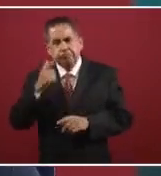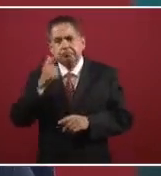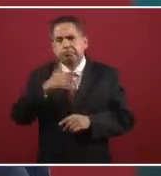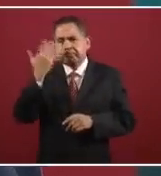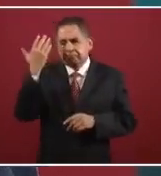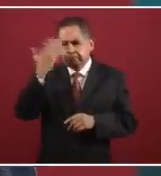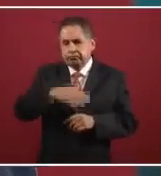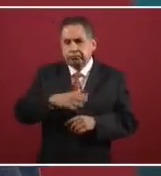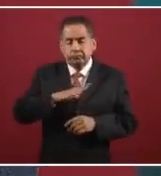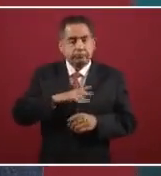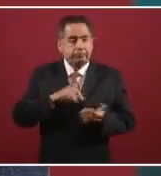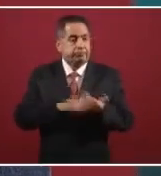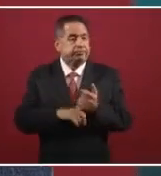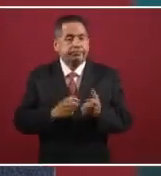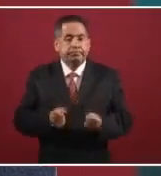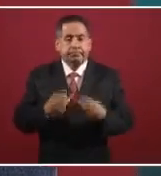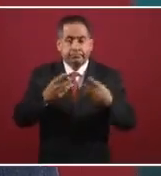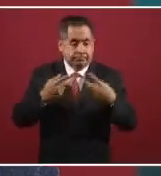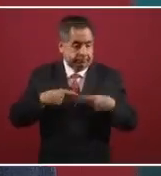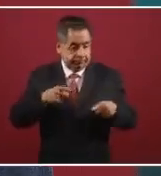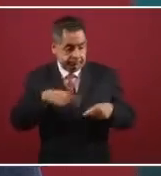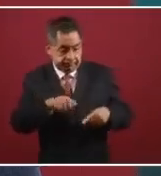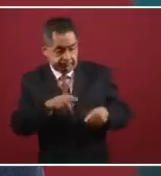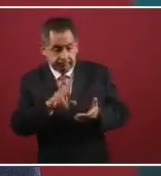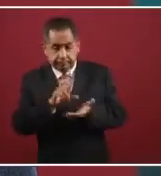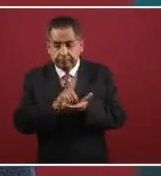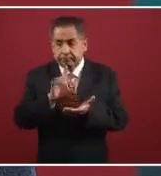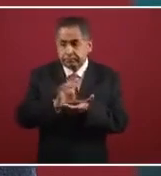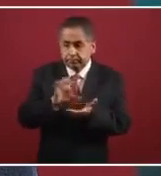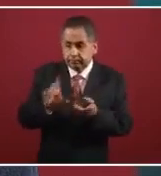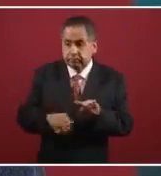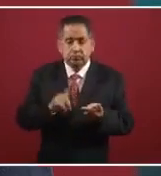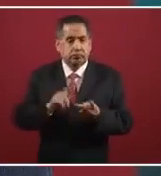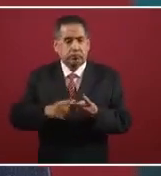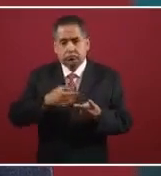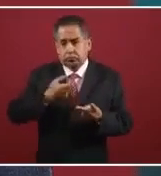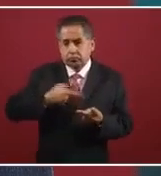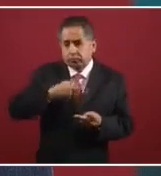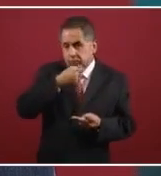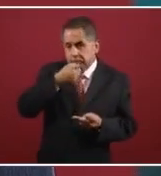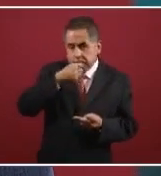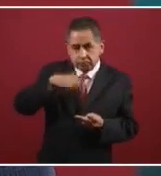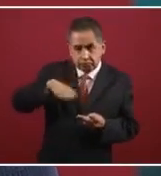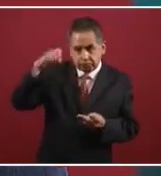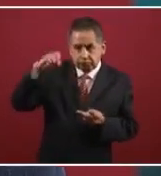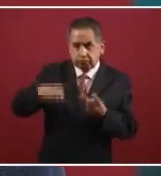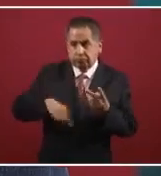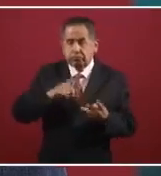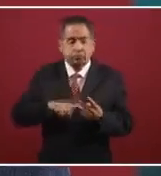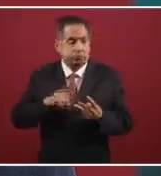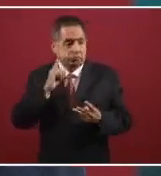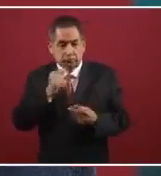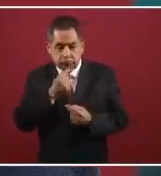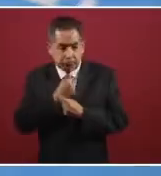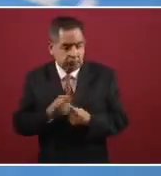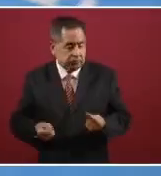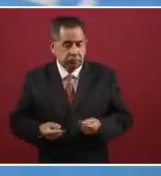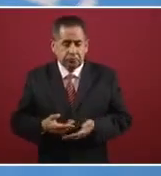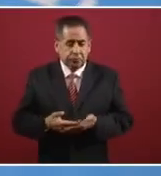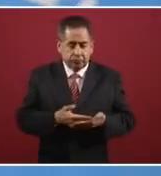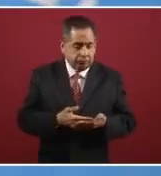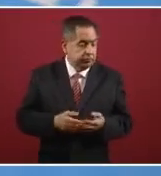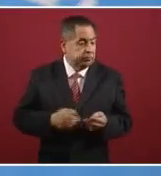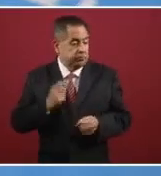sabemos que hay, que si hay una discapacidad, que si hay una persona mayor, que hay un niñito o una niñita de primera infancia,